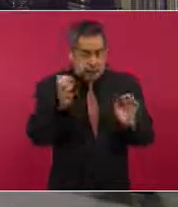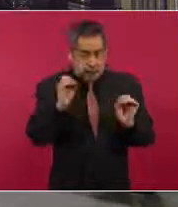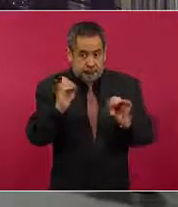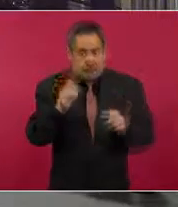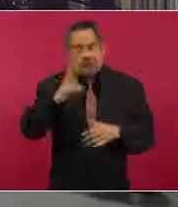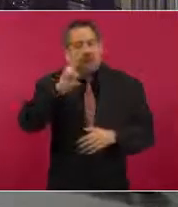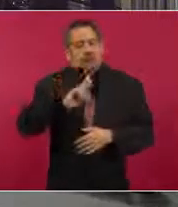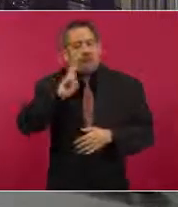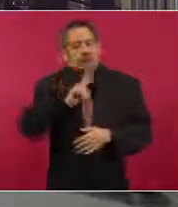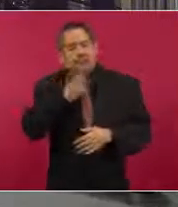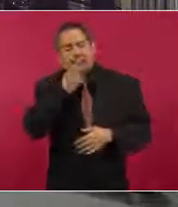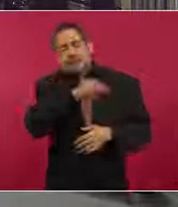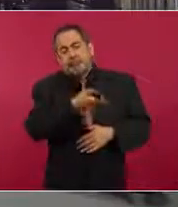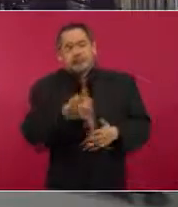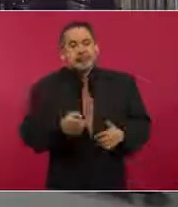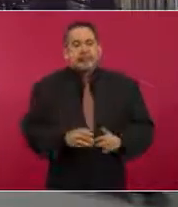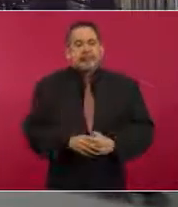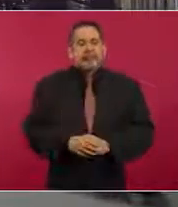pero